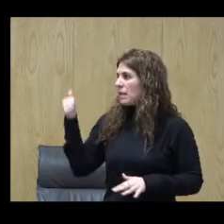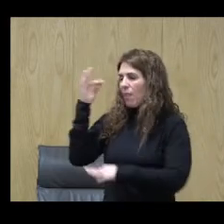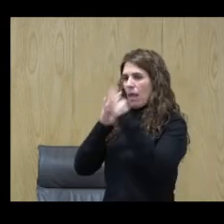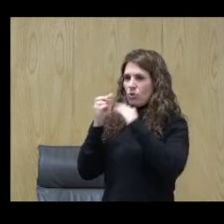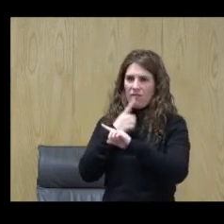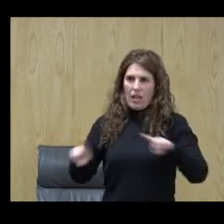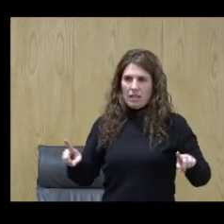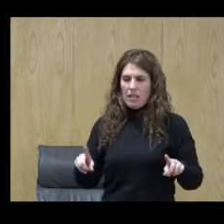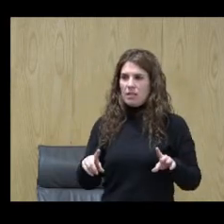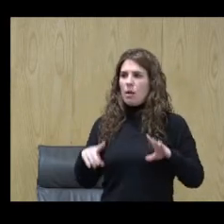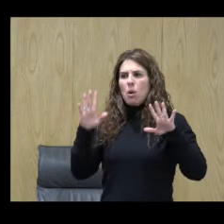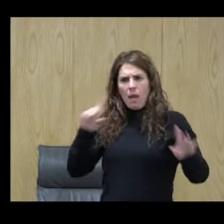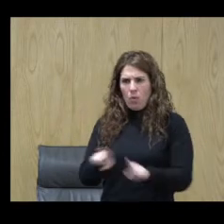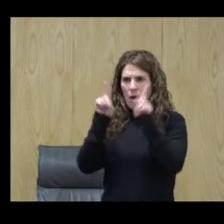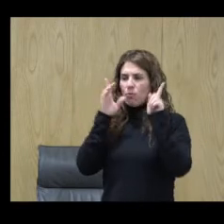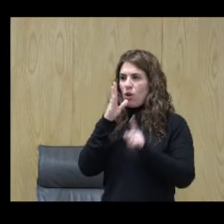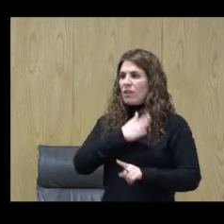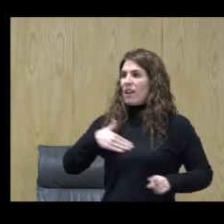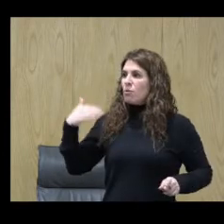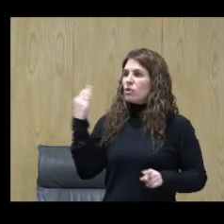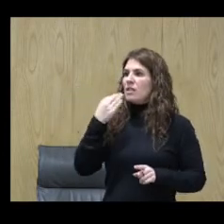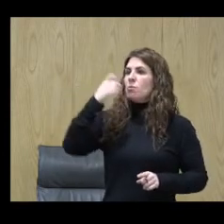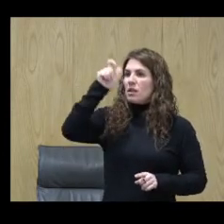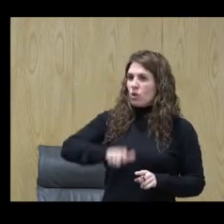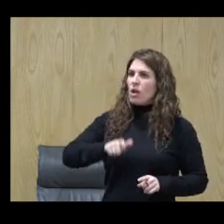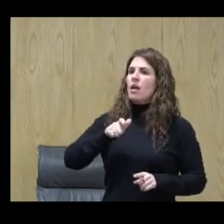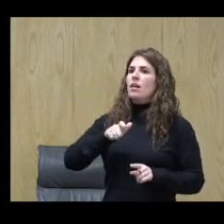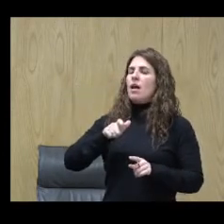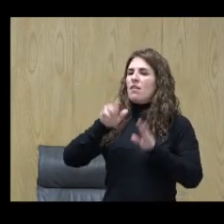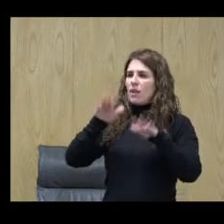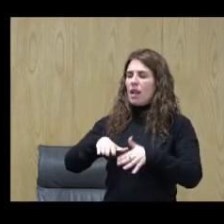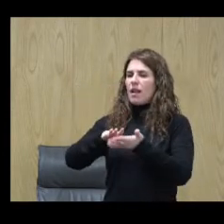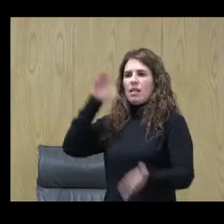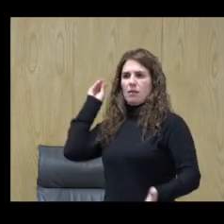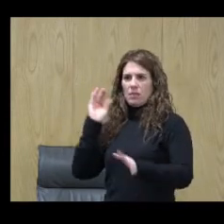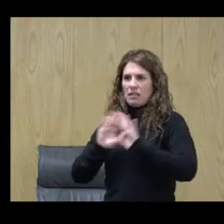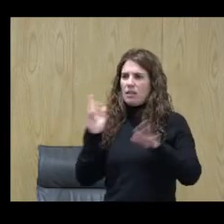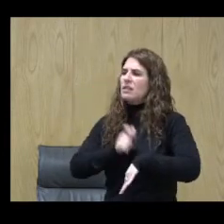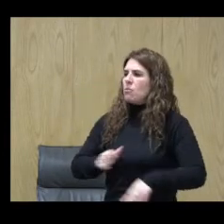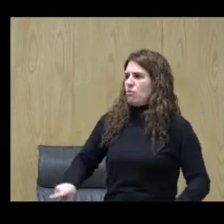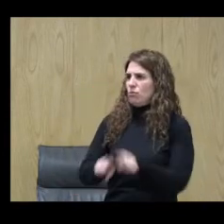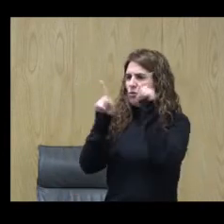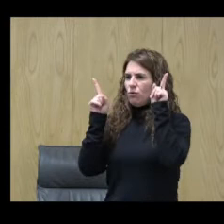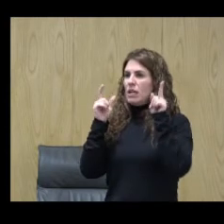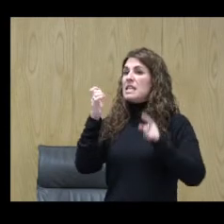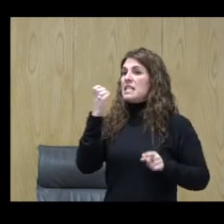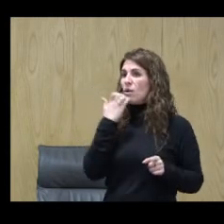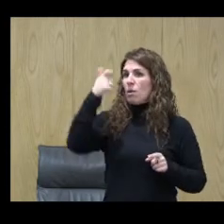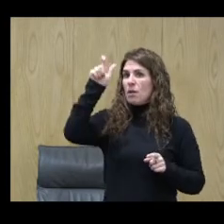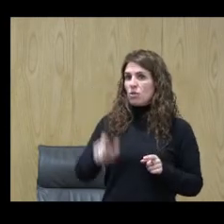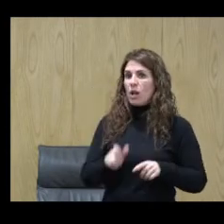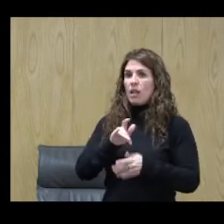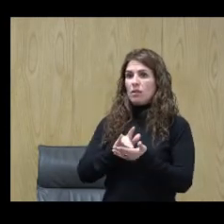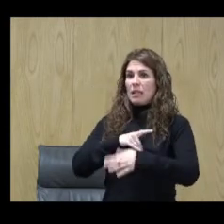da igual, porque lo que queremos es que la persona acceda al conocimiento, a la comprensión. Y además que si una persona dispone de ese